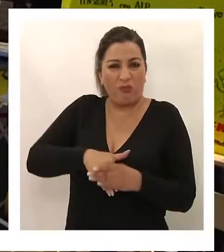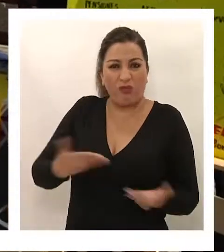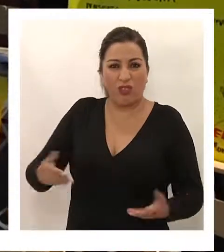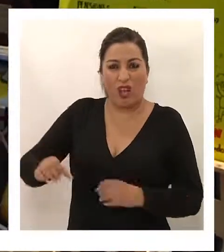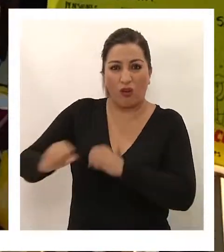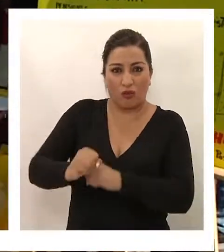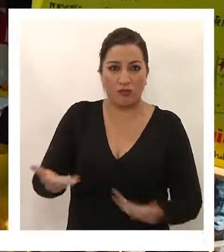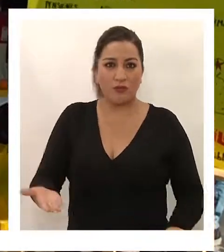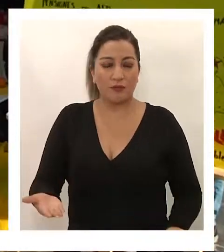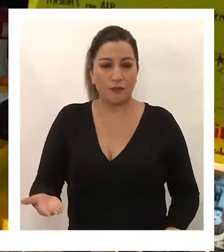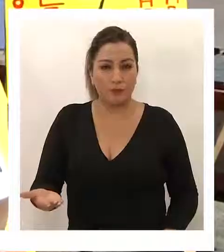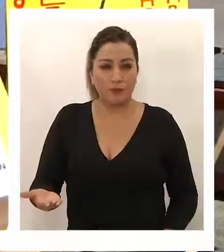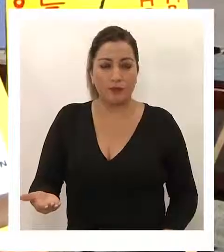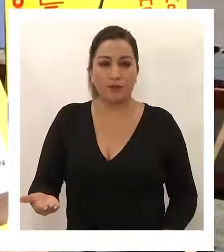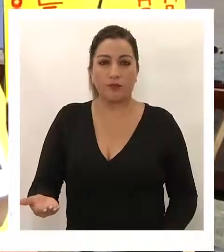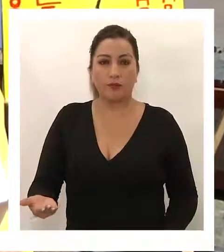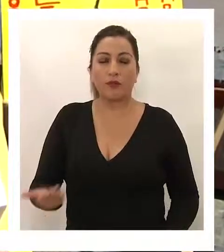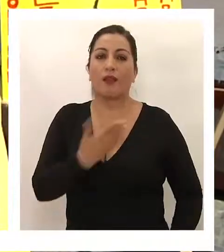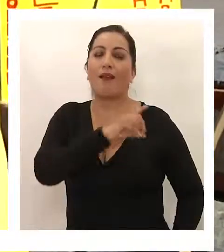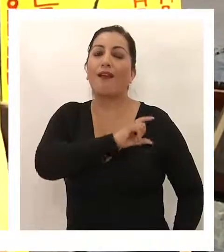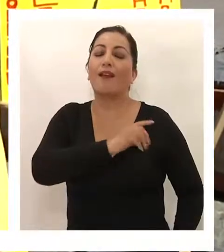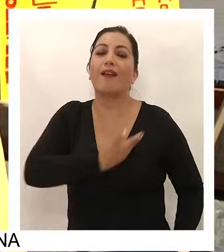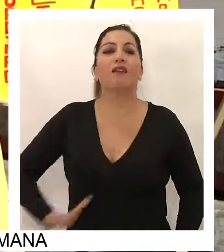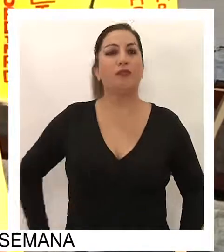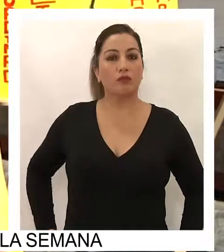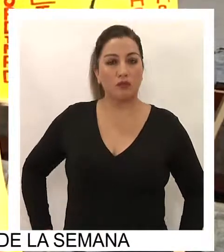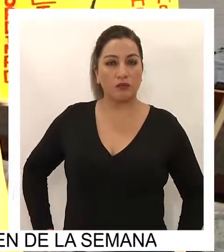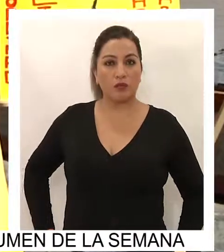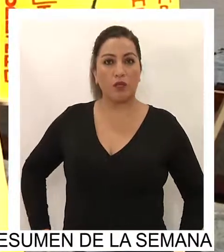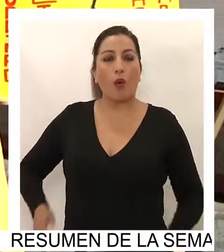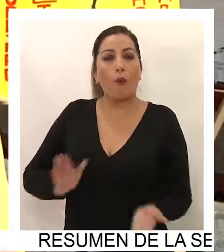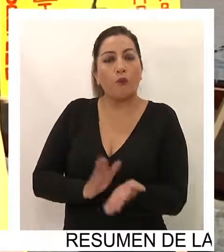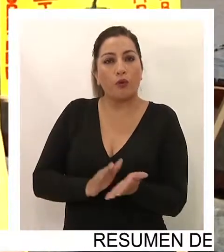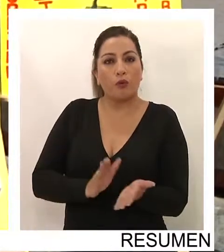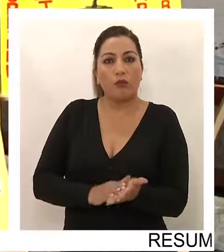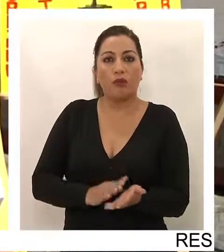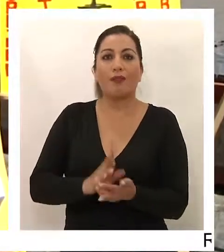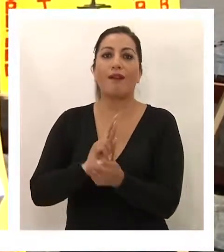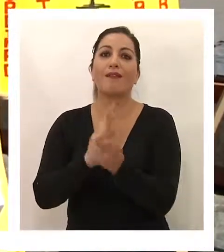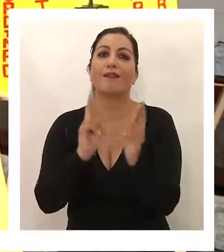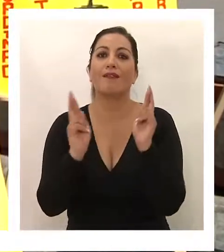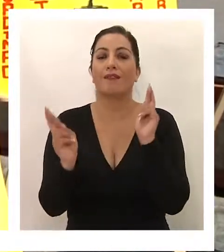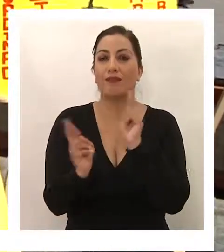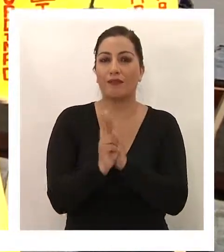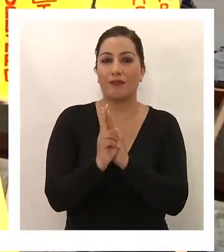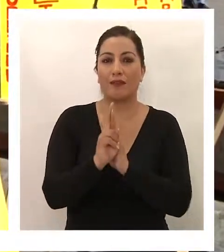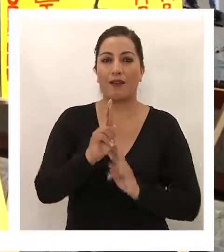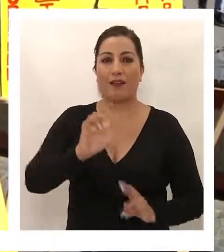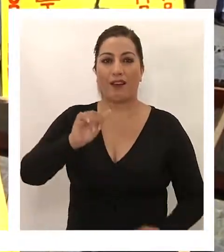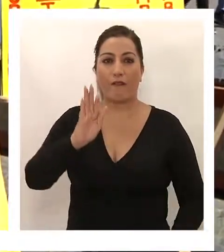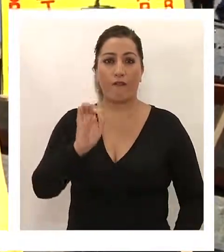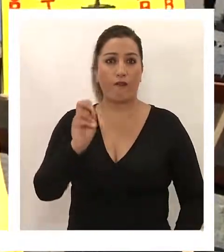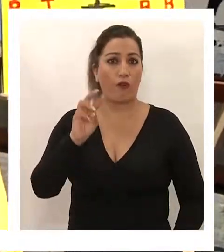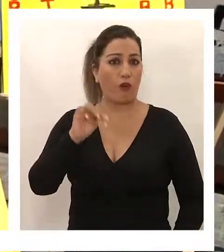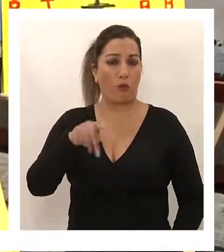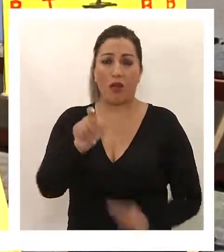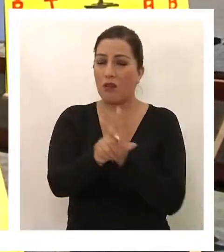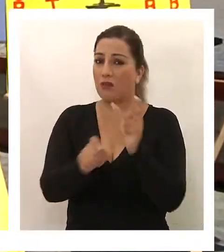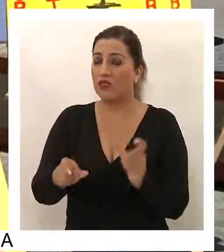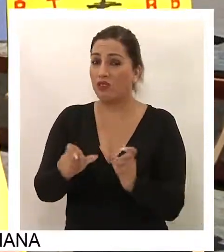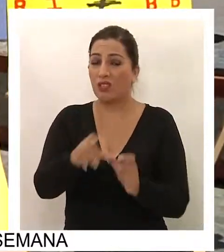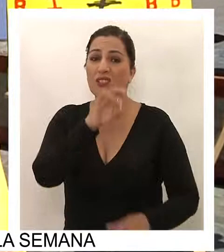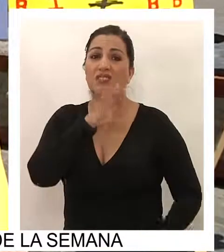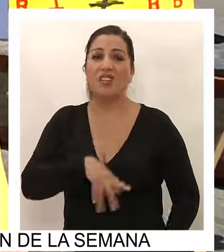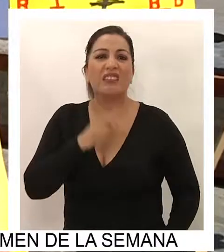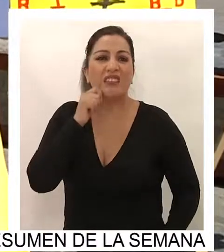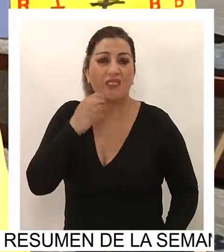gente? Es que el gobierno nos propone reformas, reformas y todos los chilenos sabemos qué